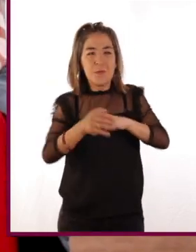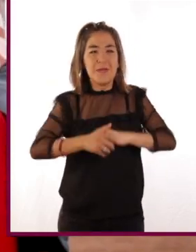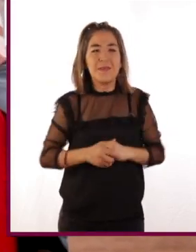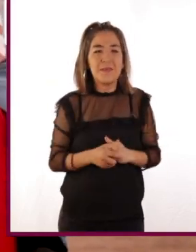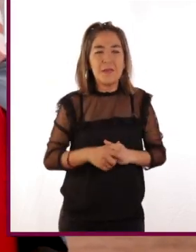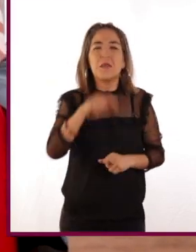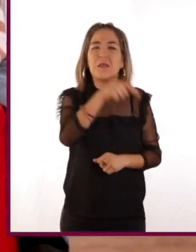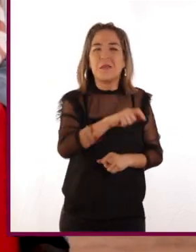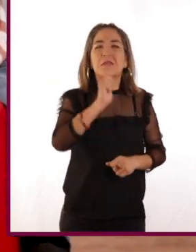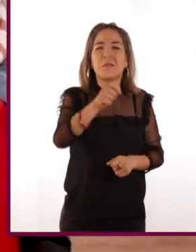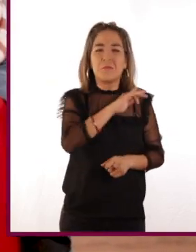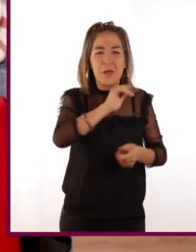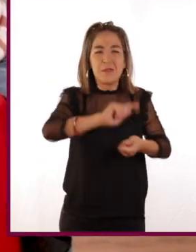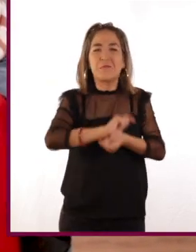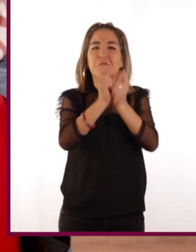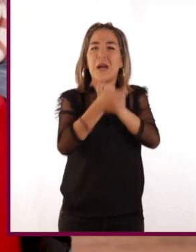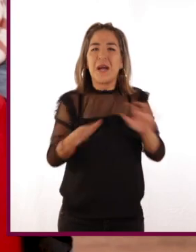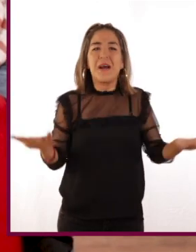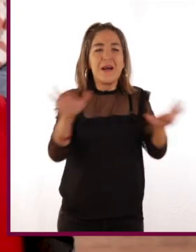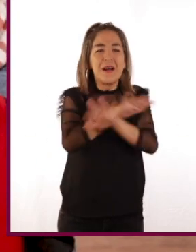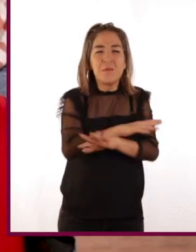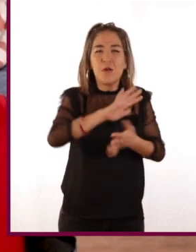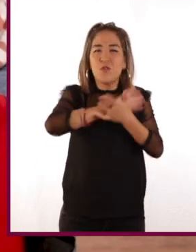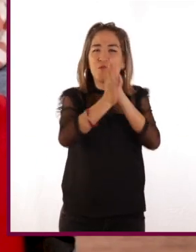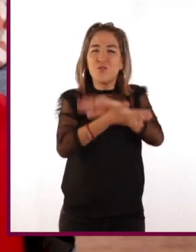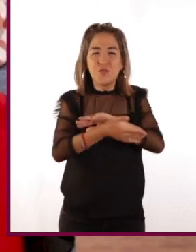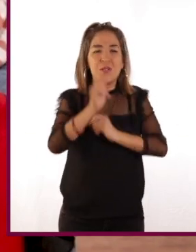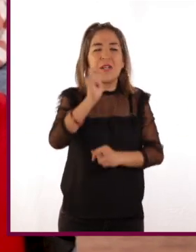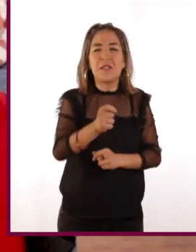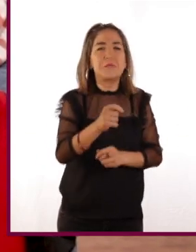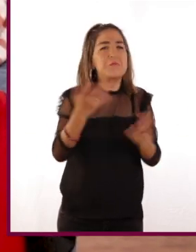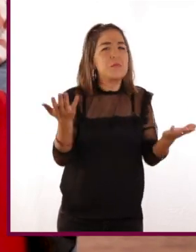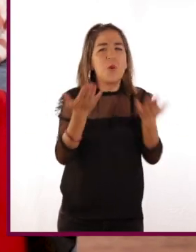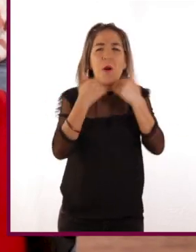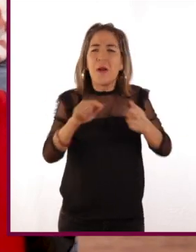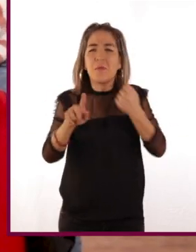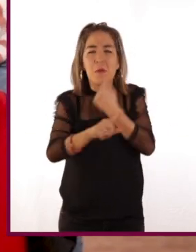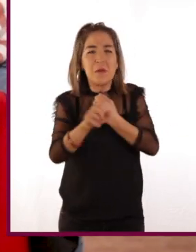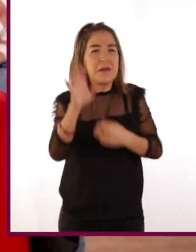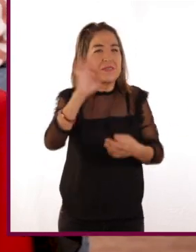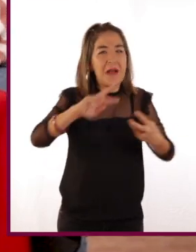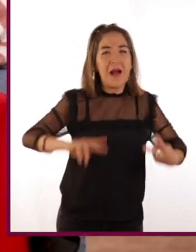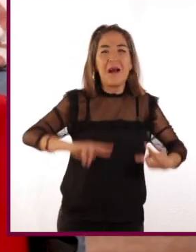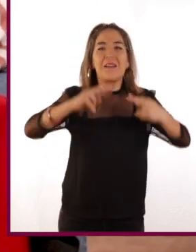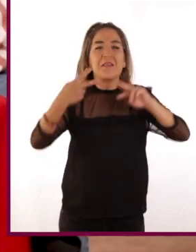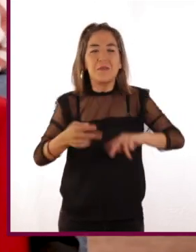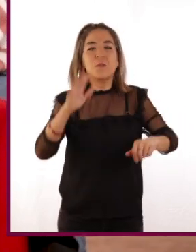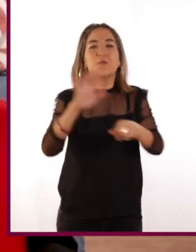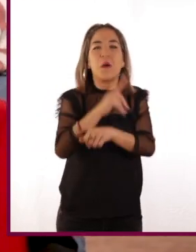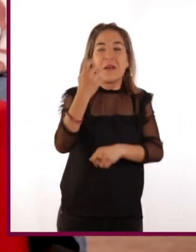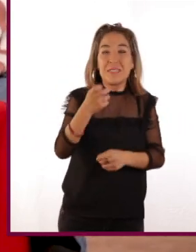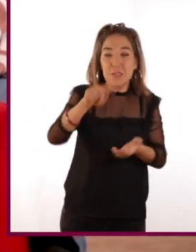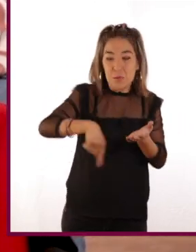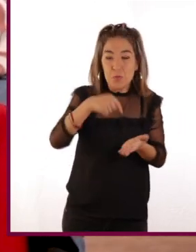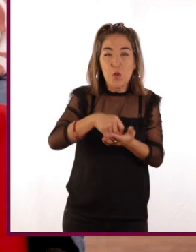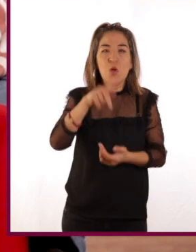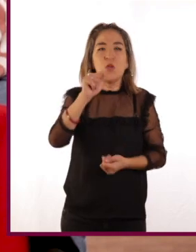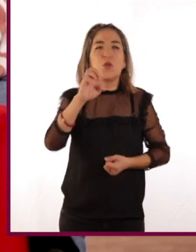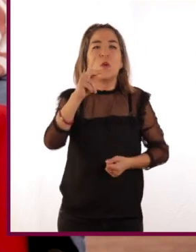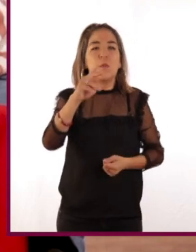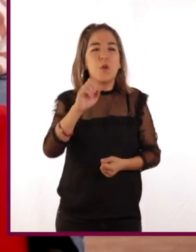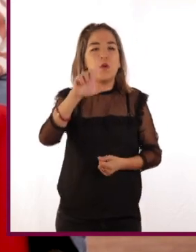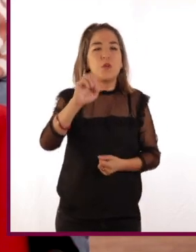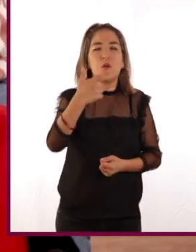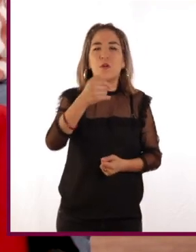curvas, podríamos transformar los poliedros en una esfera sin ningún problema y al revés, porque son